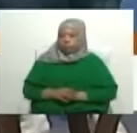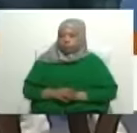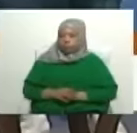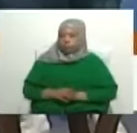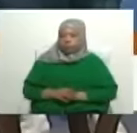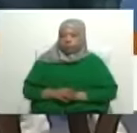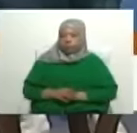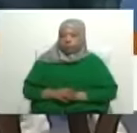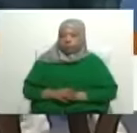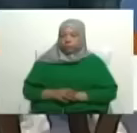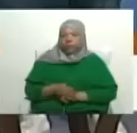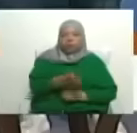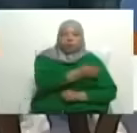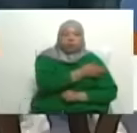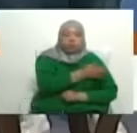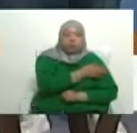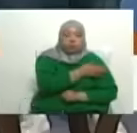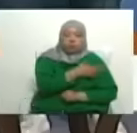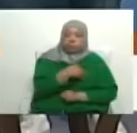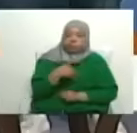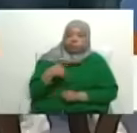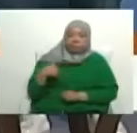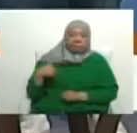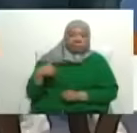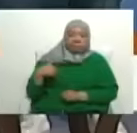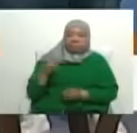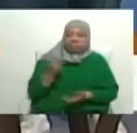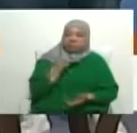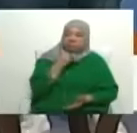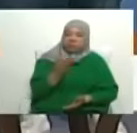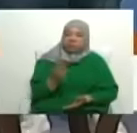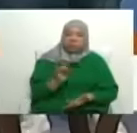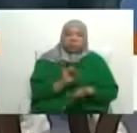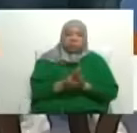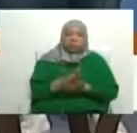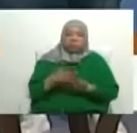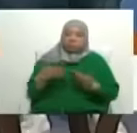Porque estas castas malditas no quieren, solamente ellos.